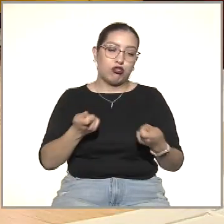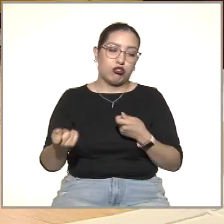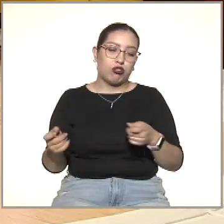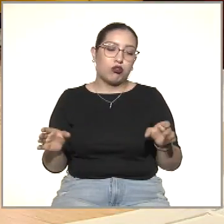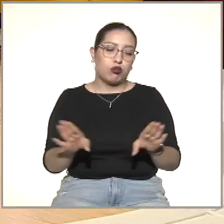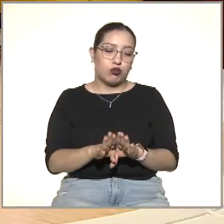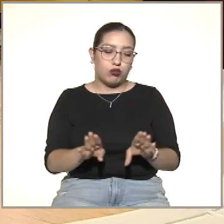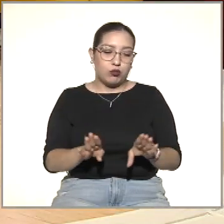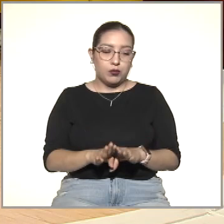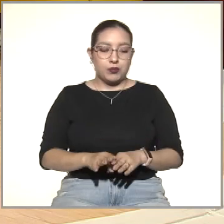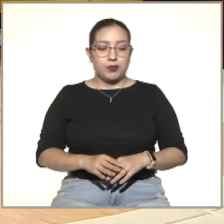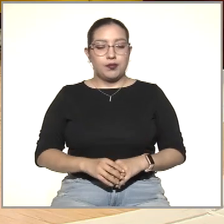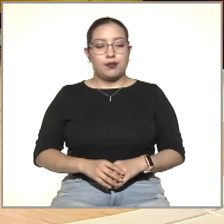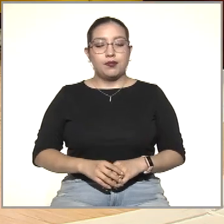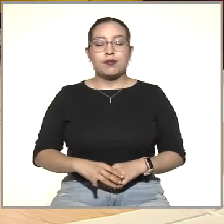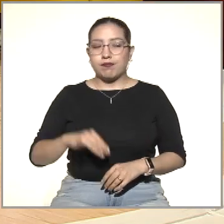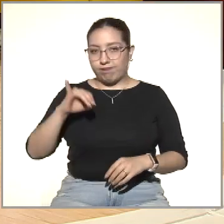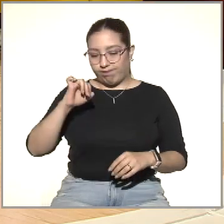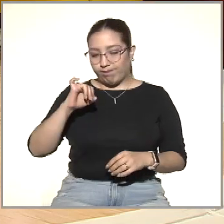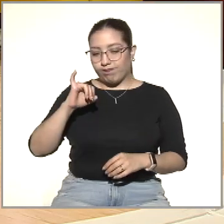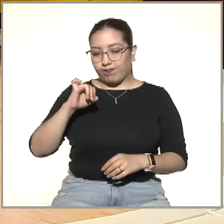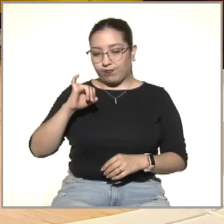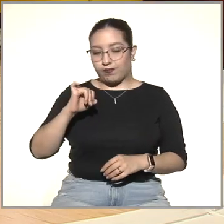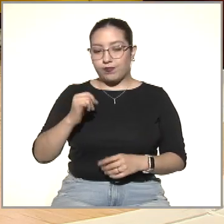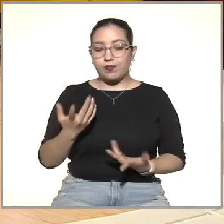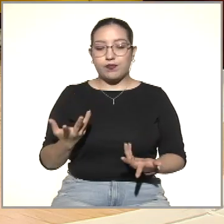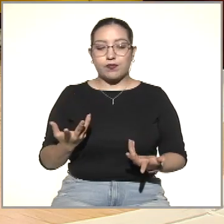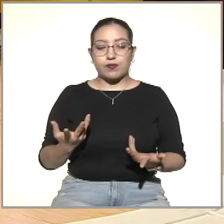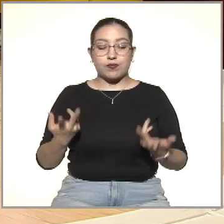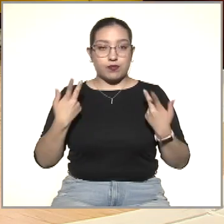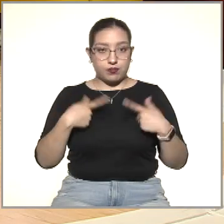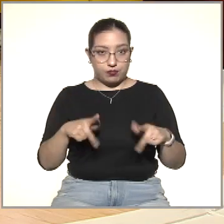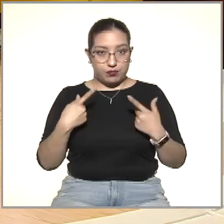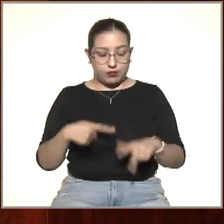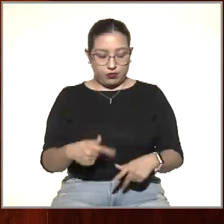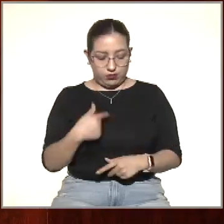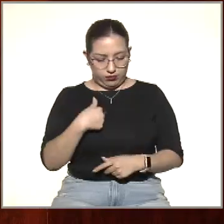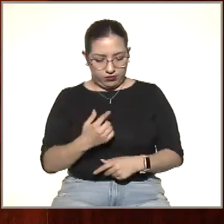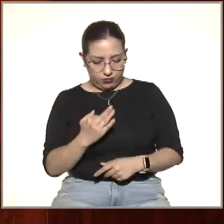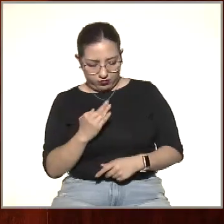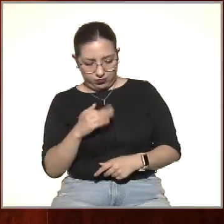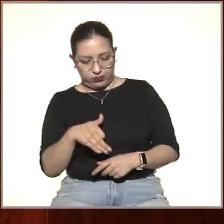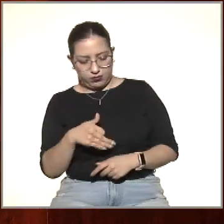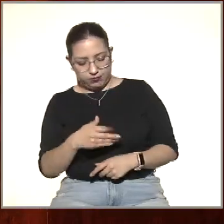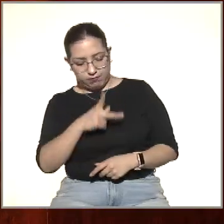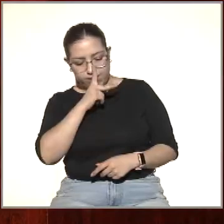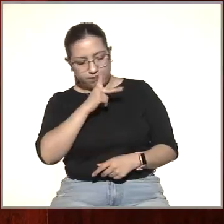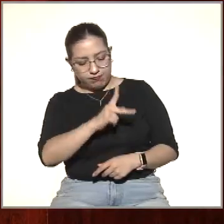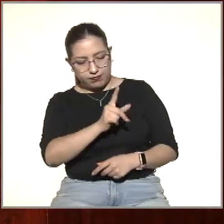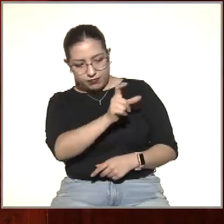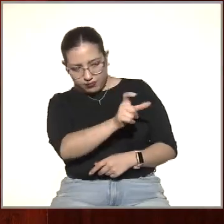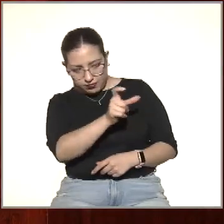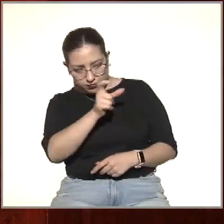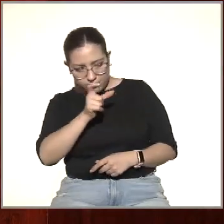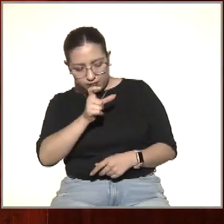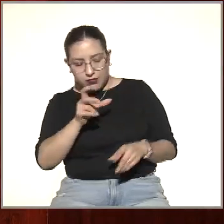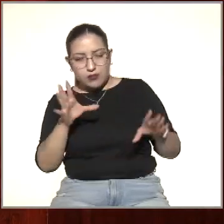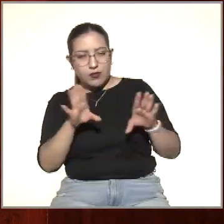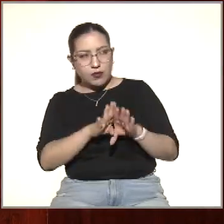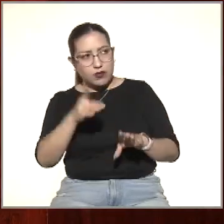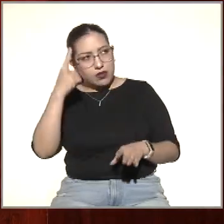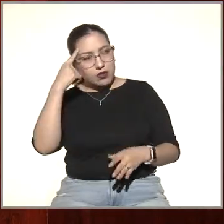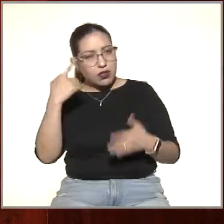cómo interpreta también el que recibe la palabra, cómo la interpreta, ¿no? Se han hecho algunos estudios